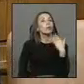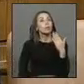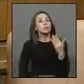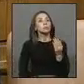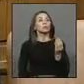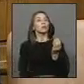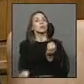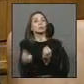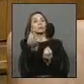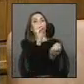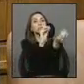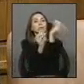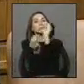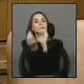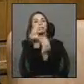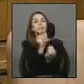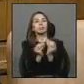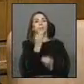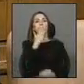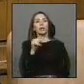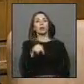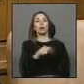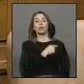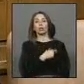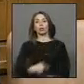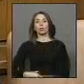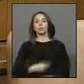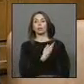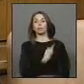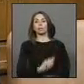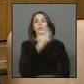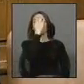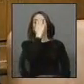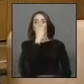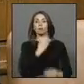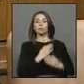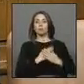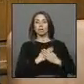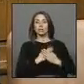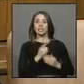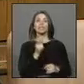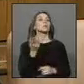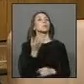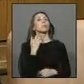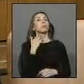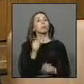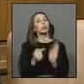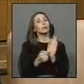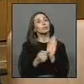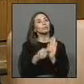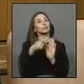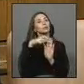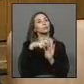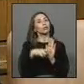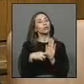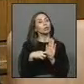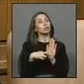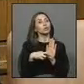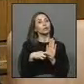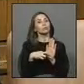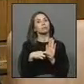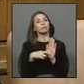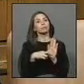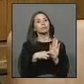durante la actual administración de la Presidenta Bachelet, porque recordemos, este proyecto fue